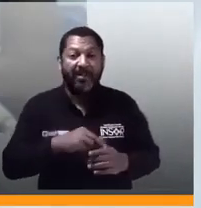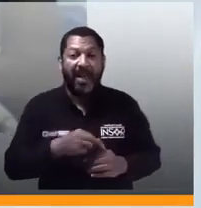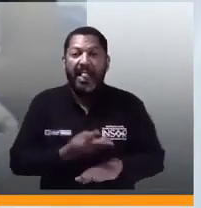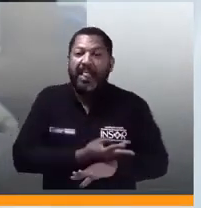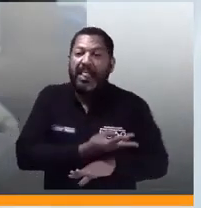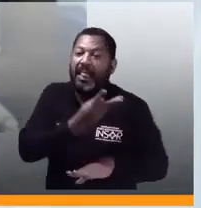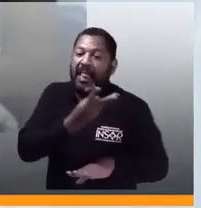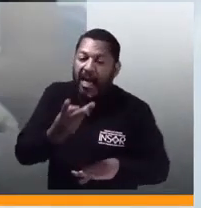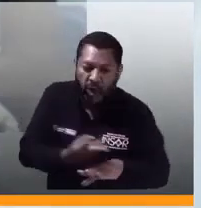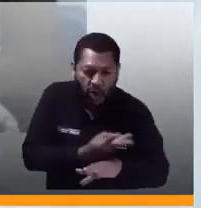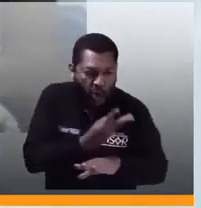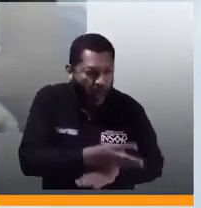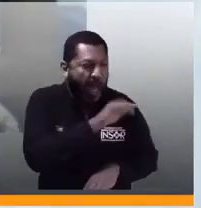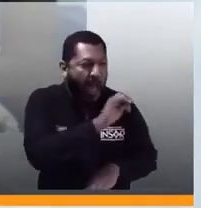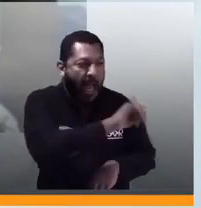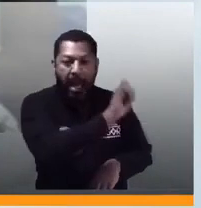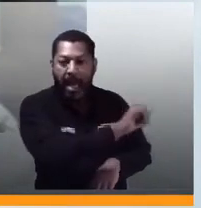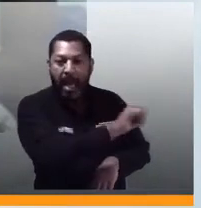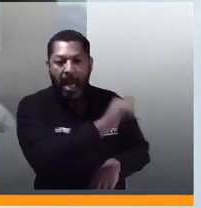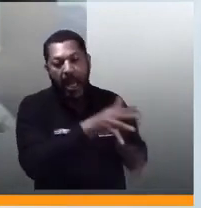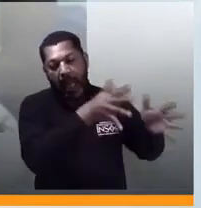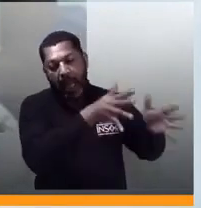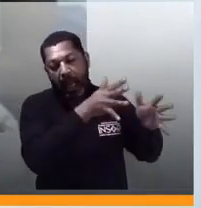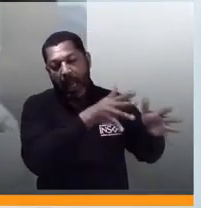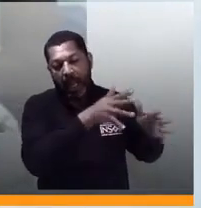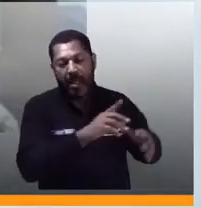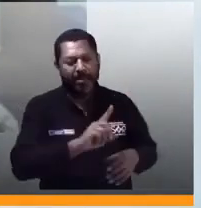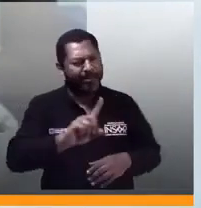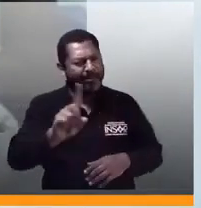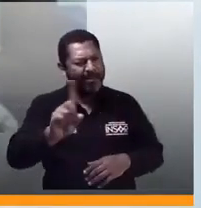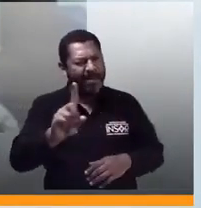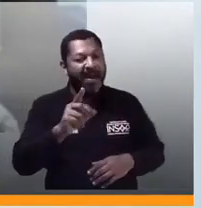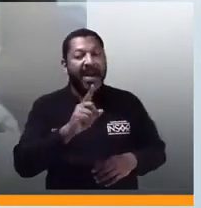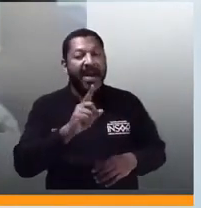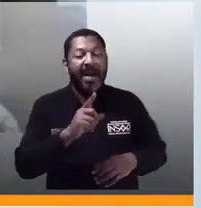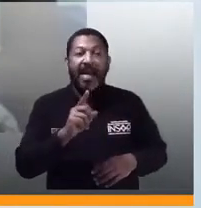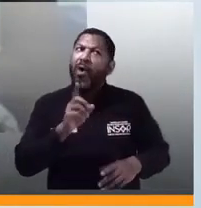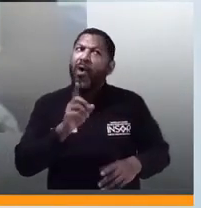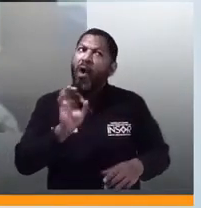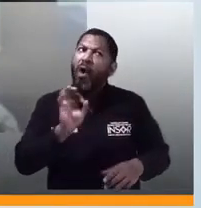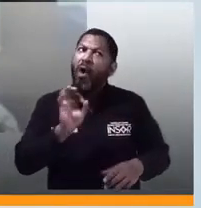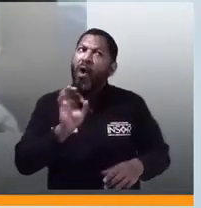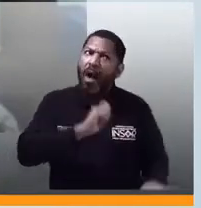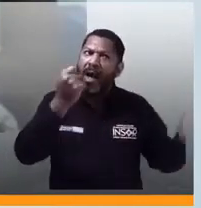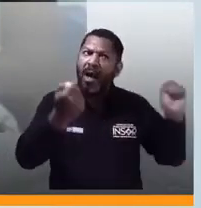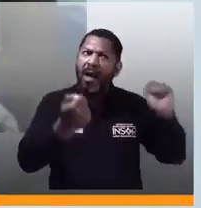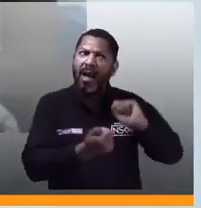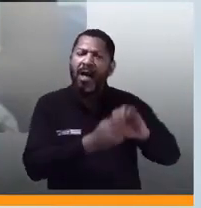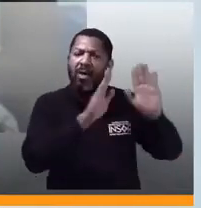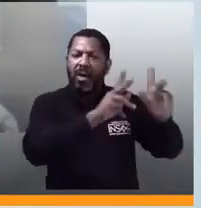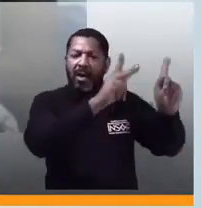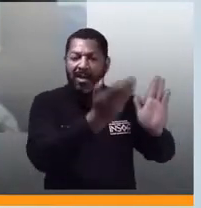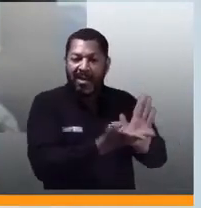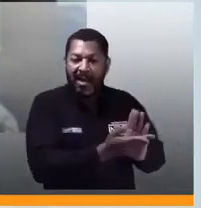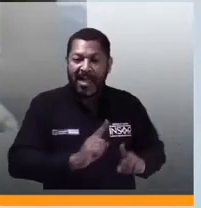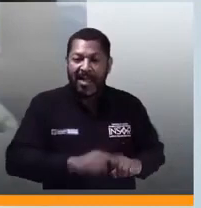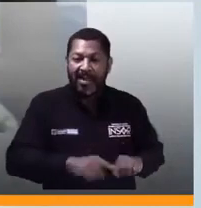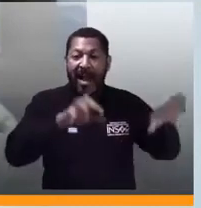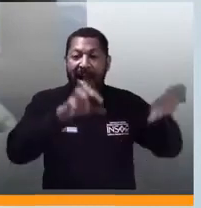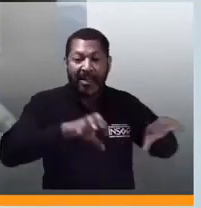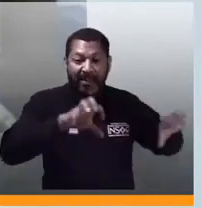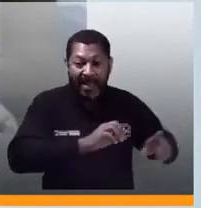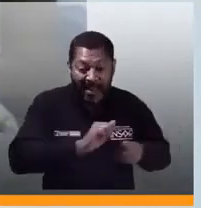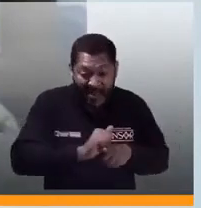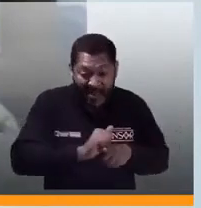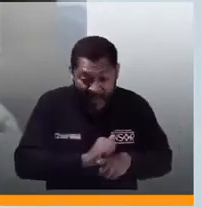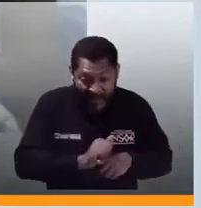Y si es así, hay que generar espacios para que el estudiante pueda evidenciar en actividades